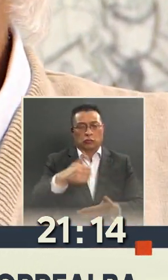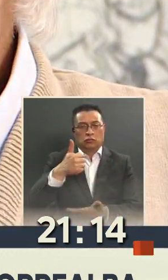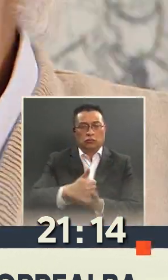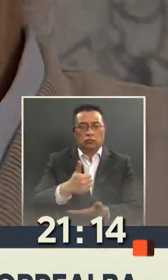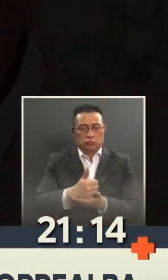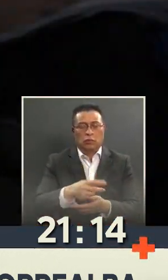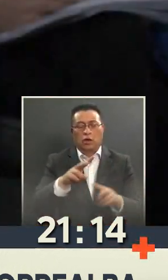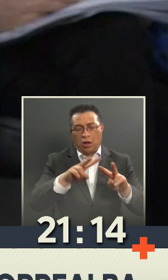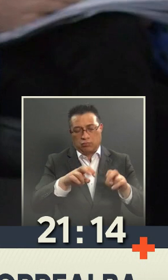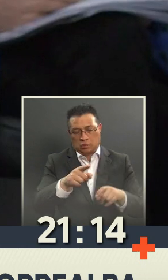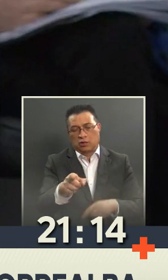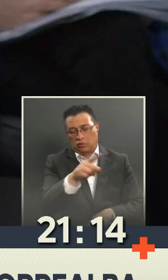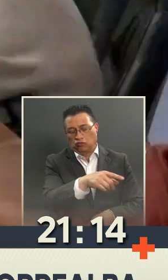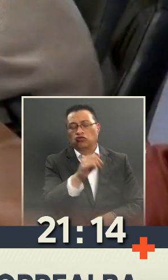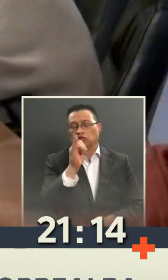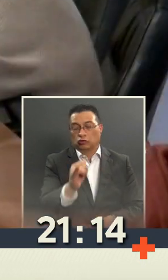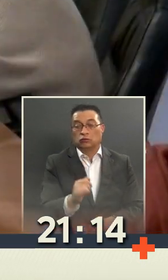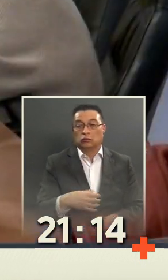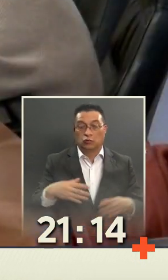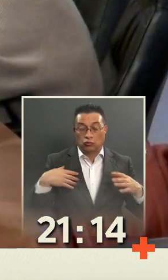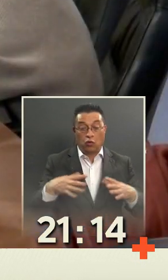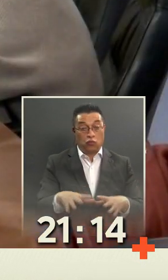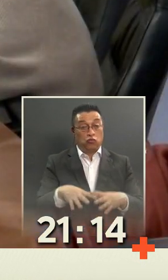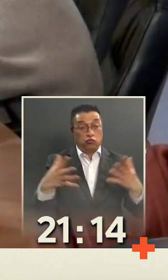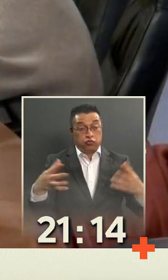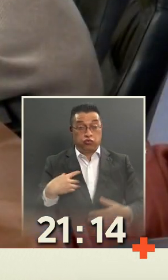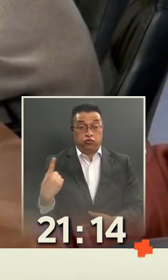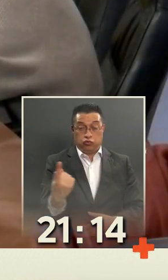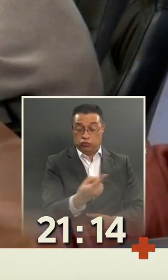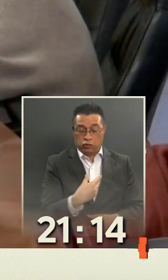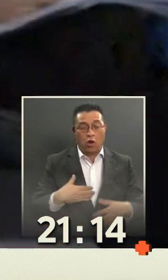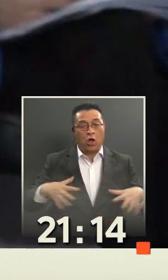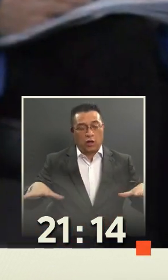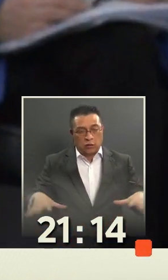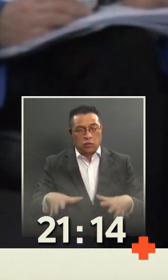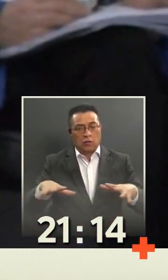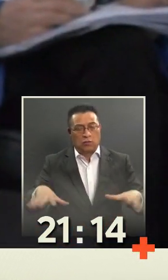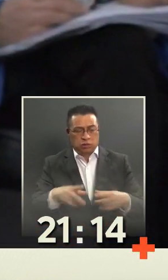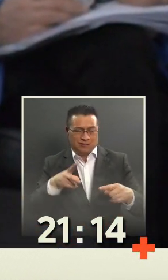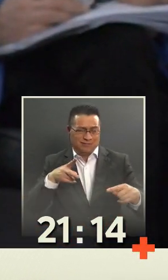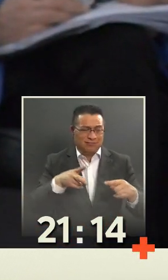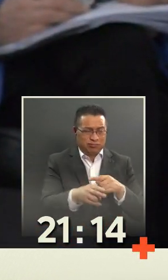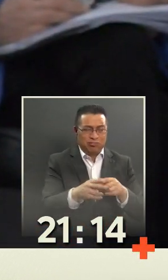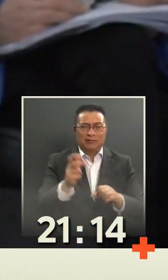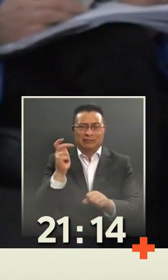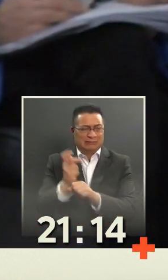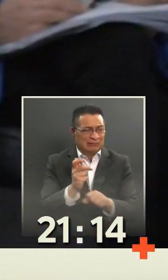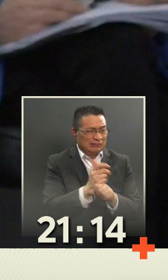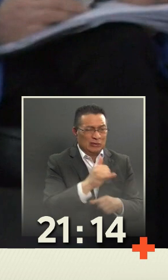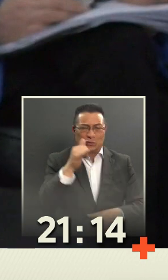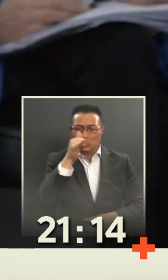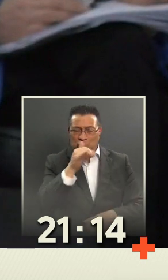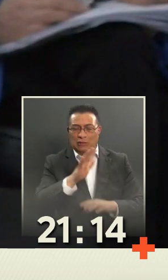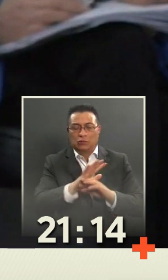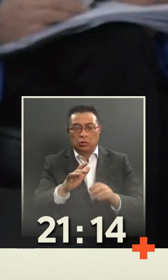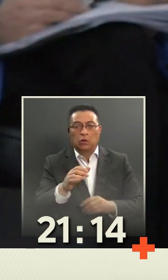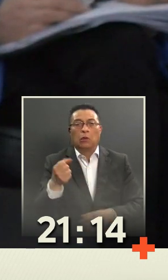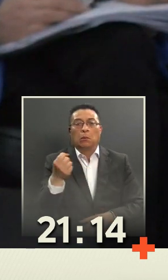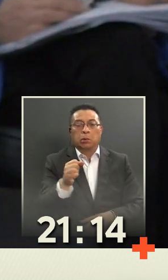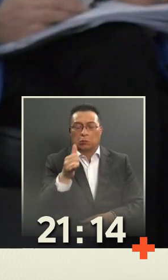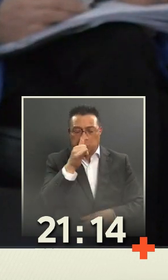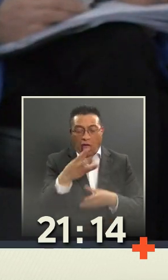su antecesor. Es insólito que con todos los esfuerzos que hemos hecho para frenar la delincuencia, el ilícito estuviera al